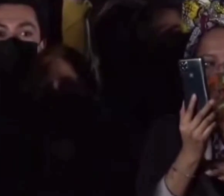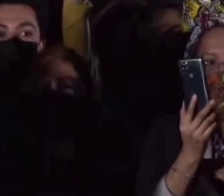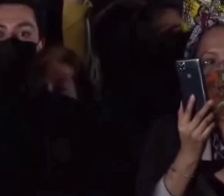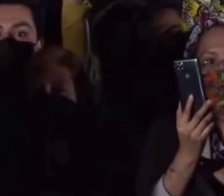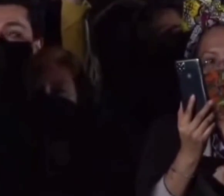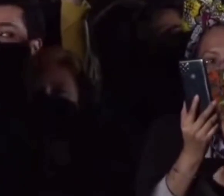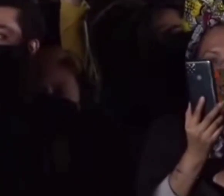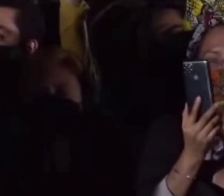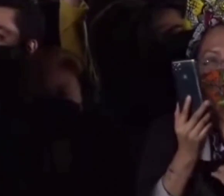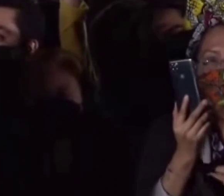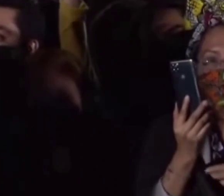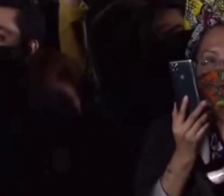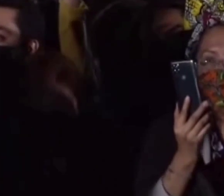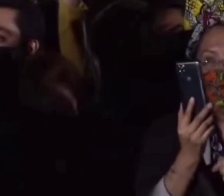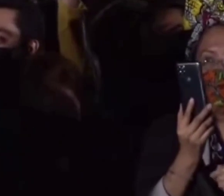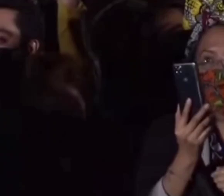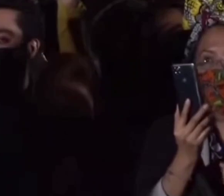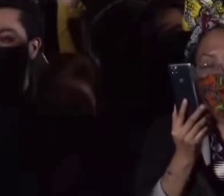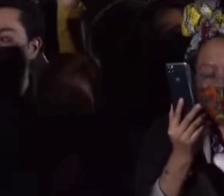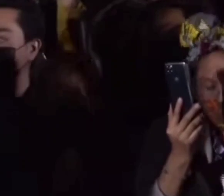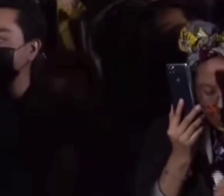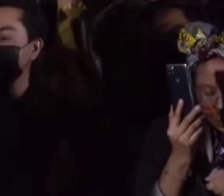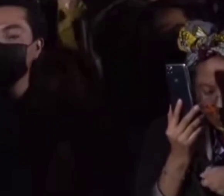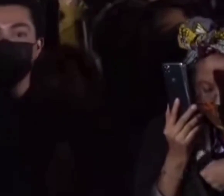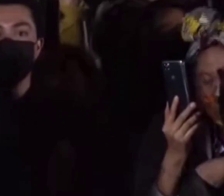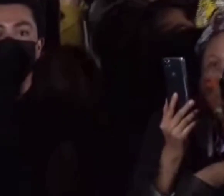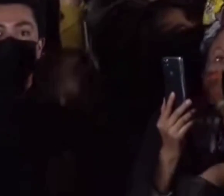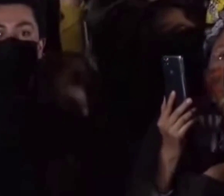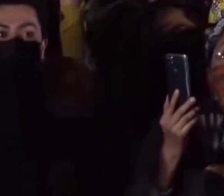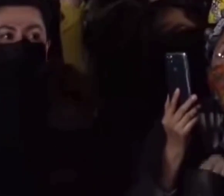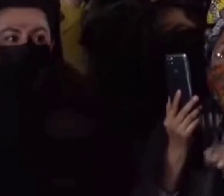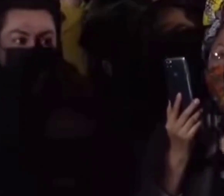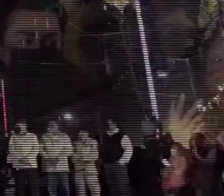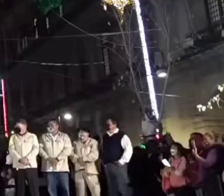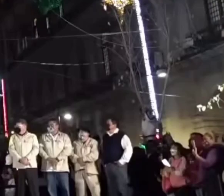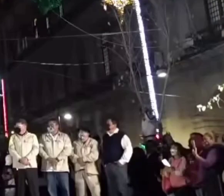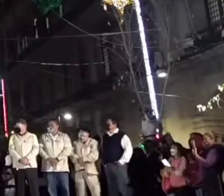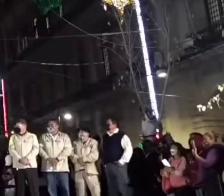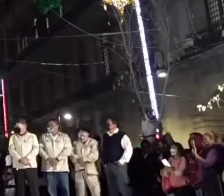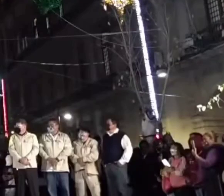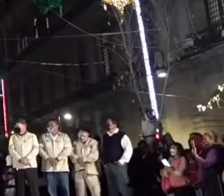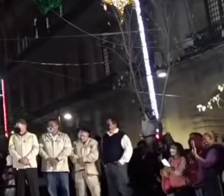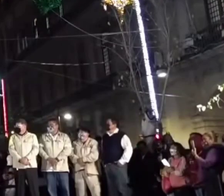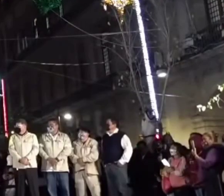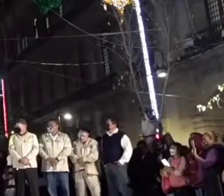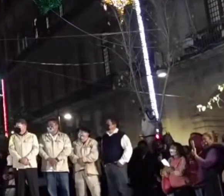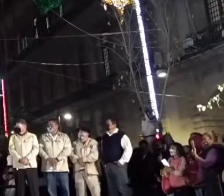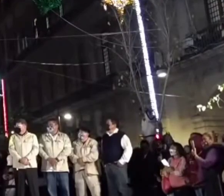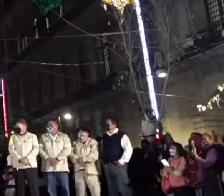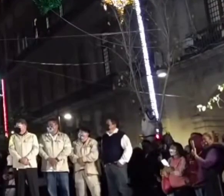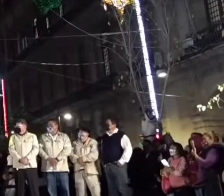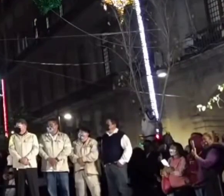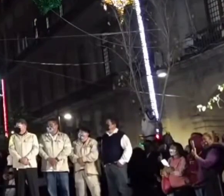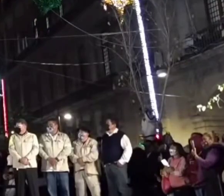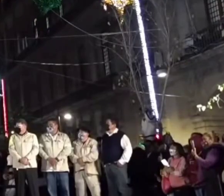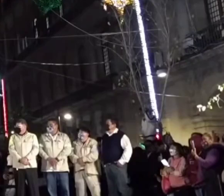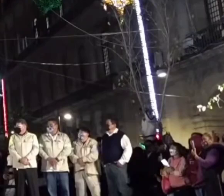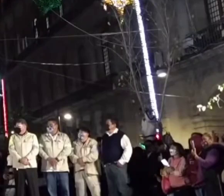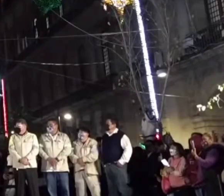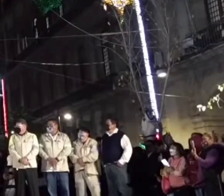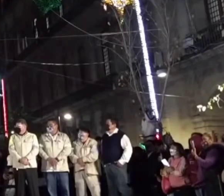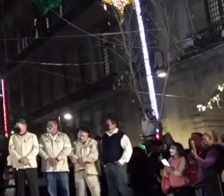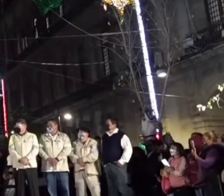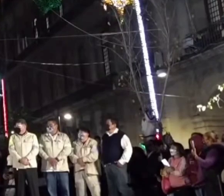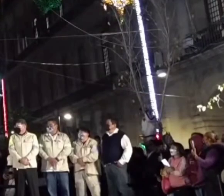lugar y después con todo cuidado lo desmontan, lo guardan y para la siguiente lo vuelven a